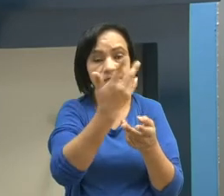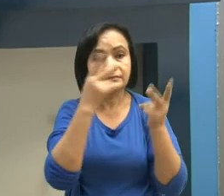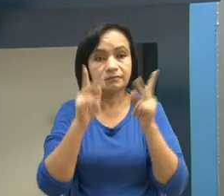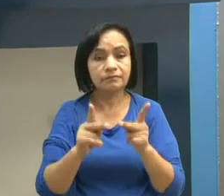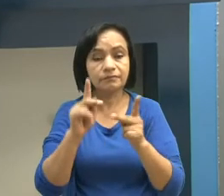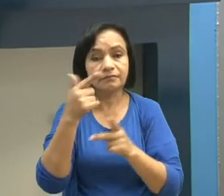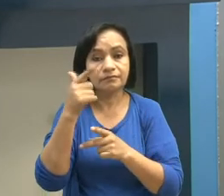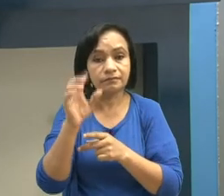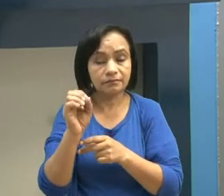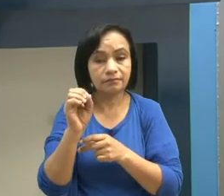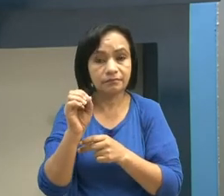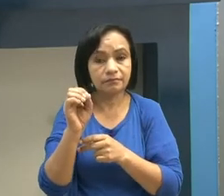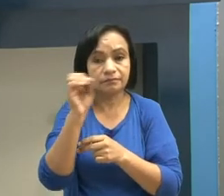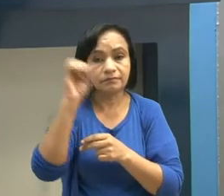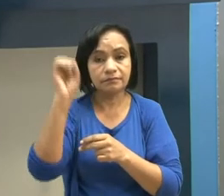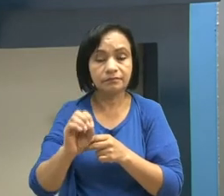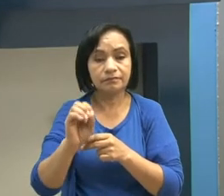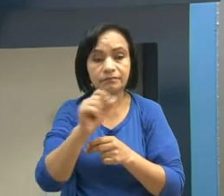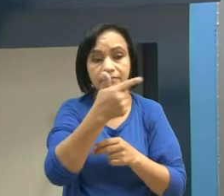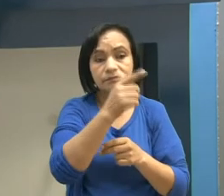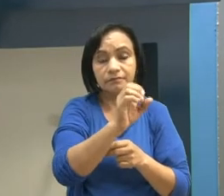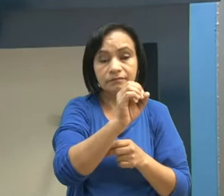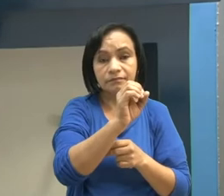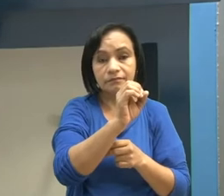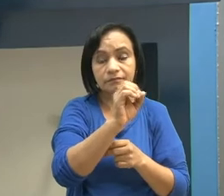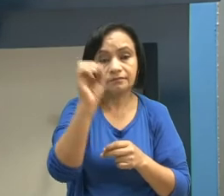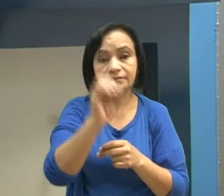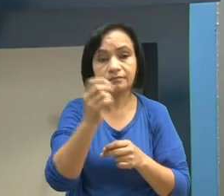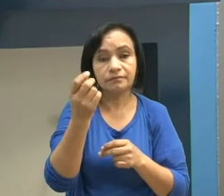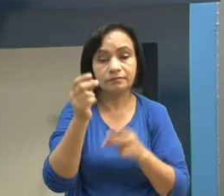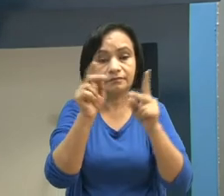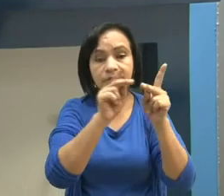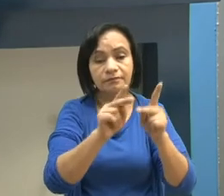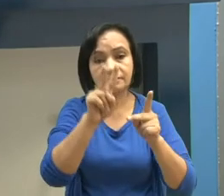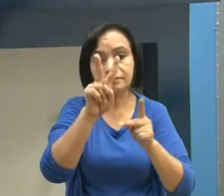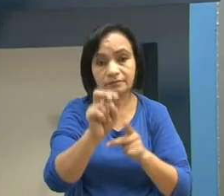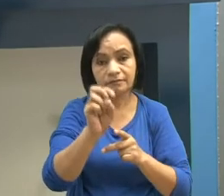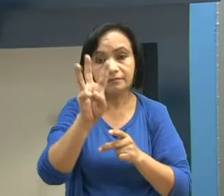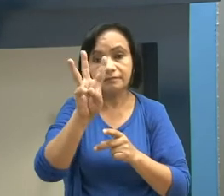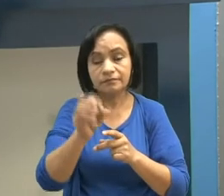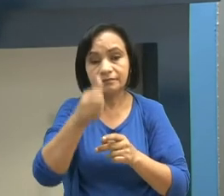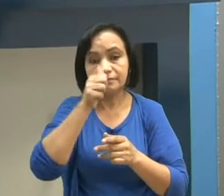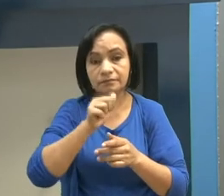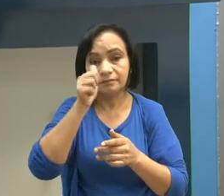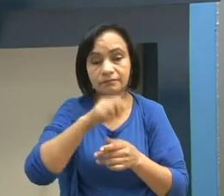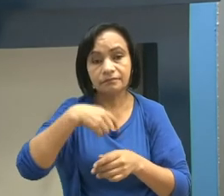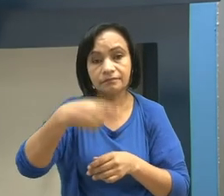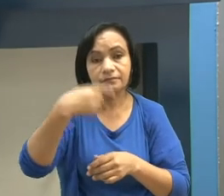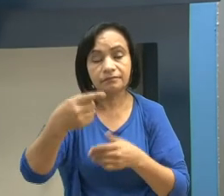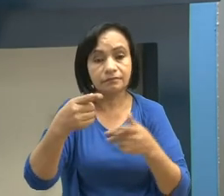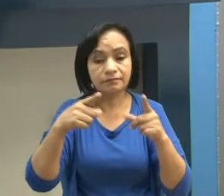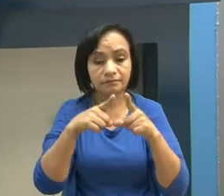está el 70% de nuestros usuarios. Y el 70% de esos usuarios consumen entre 20 y 30 metros cúbicos. ¿Sabes cuánto es entonces